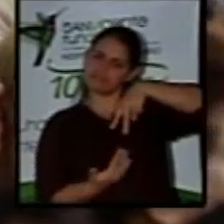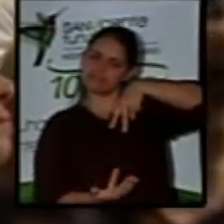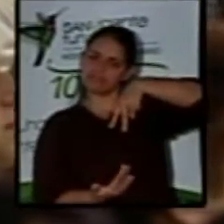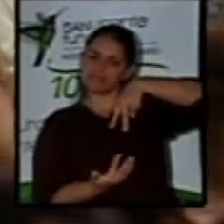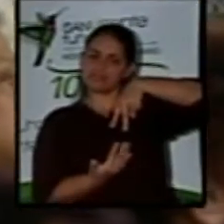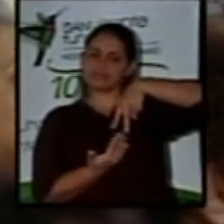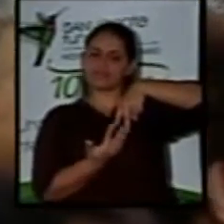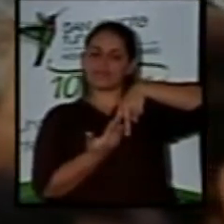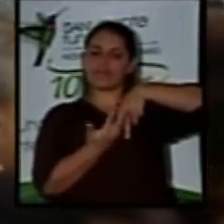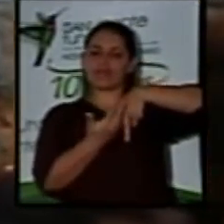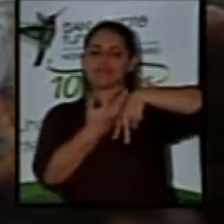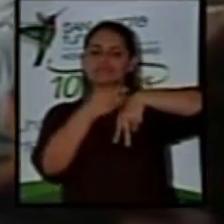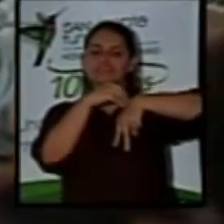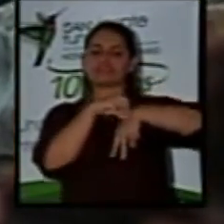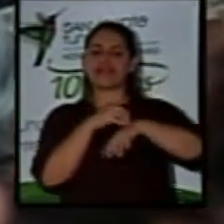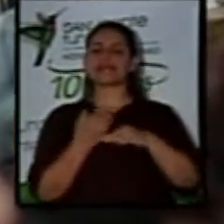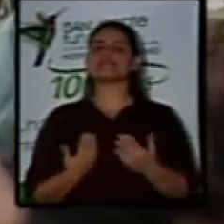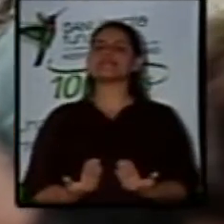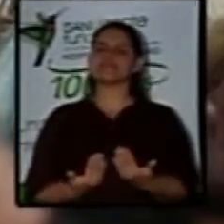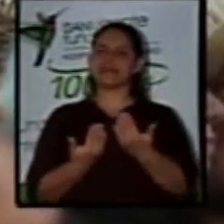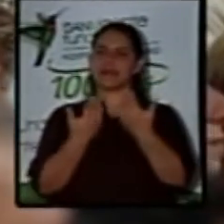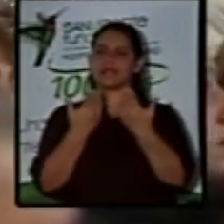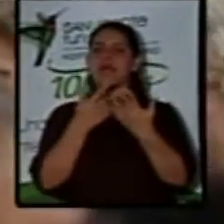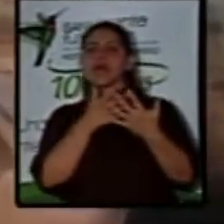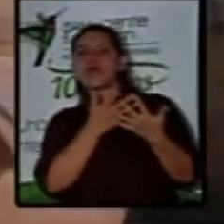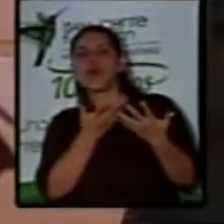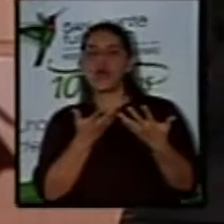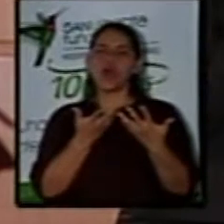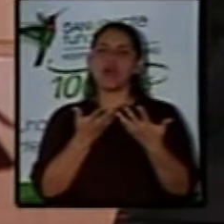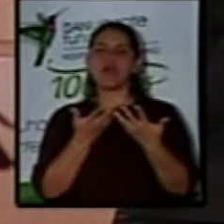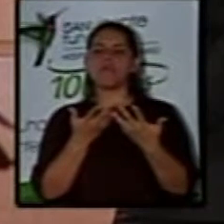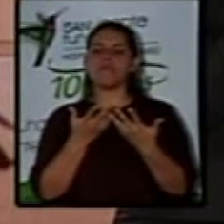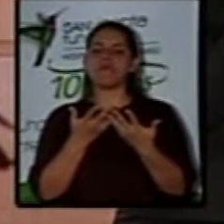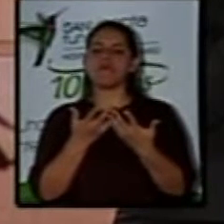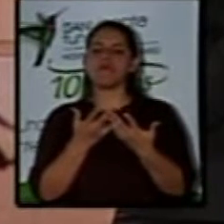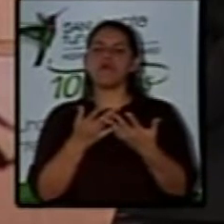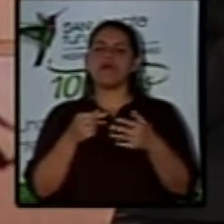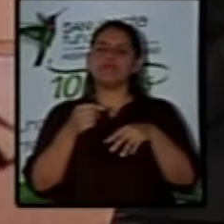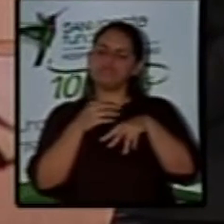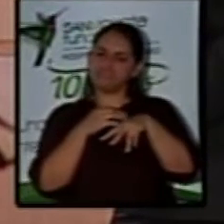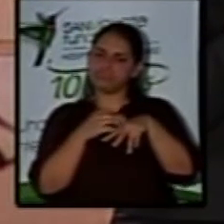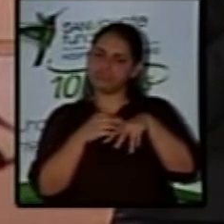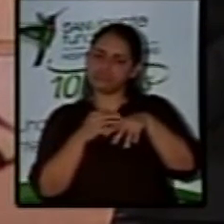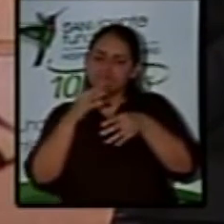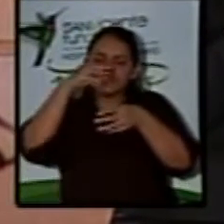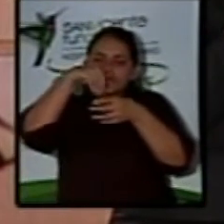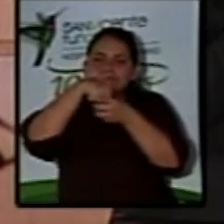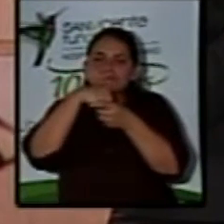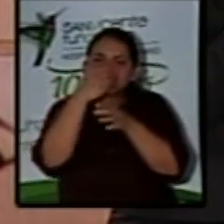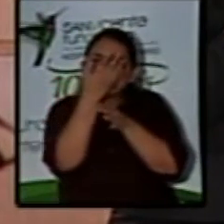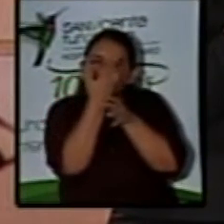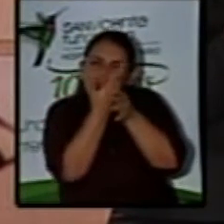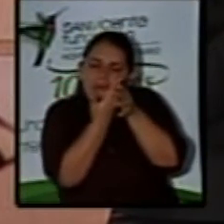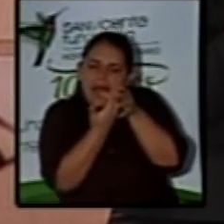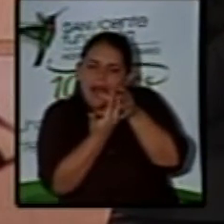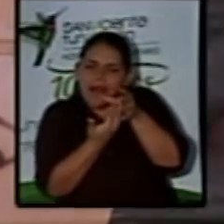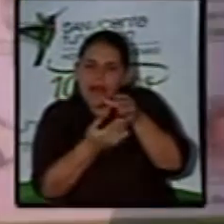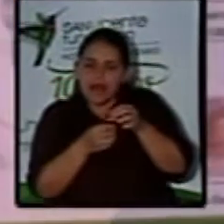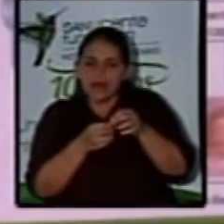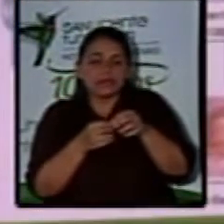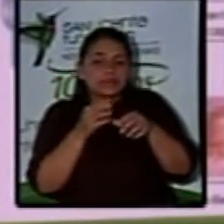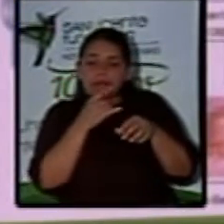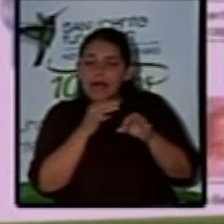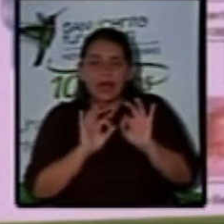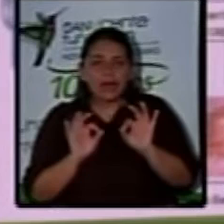hacia los miembros inferiores. Esto va a ir aumentando la presión dentro de las venas. los líquidos que van dentro de las venas se van a